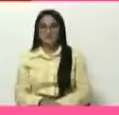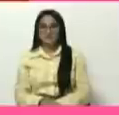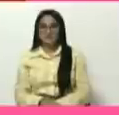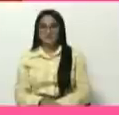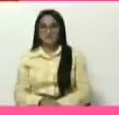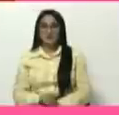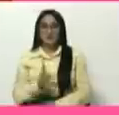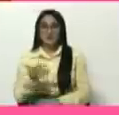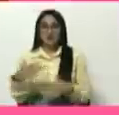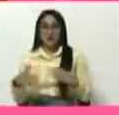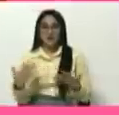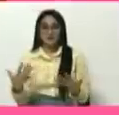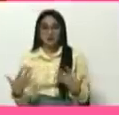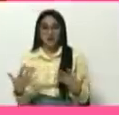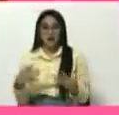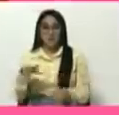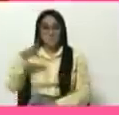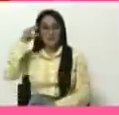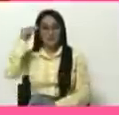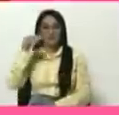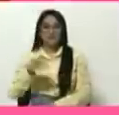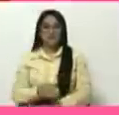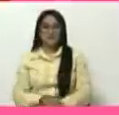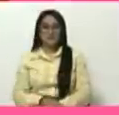Tienen que acelerar ese aprendizaje.